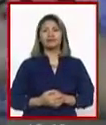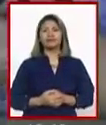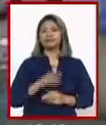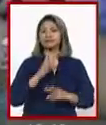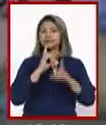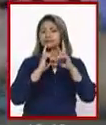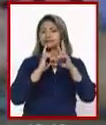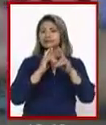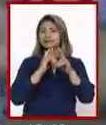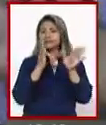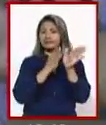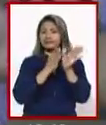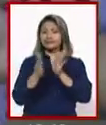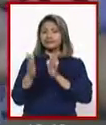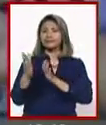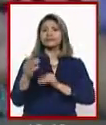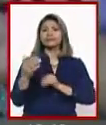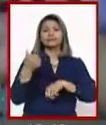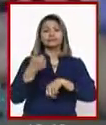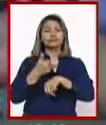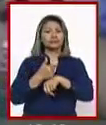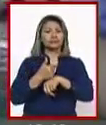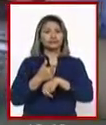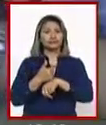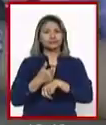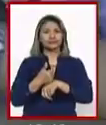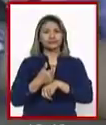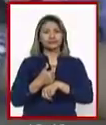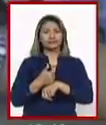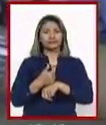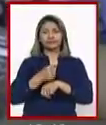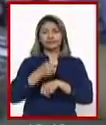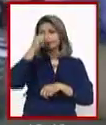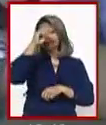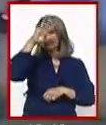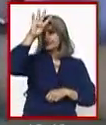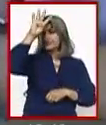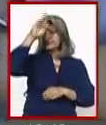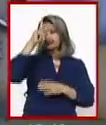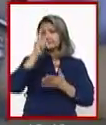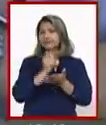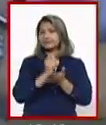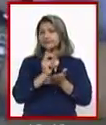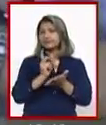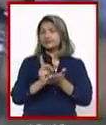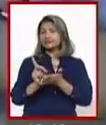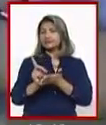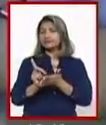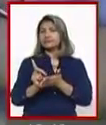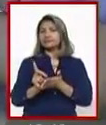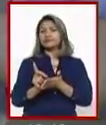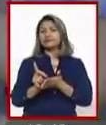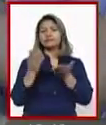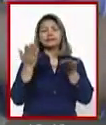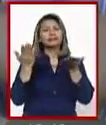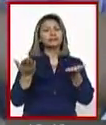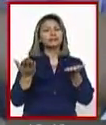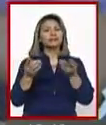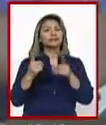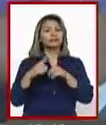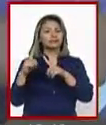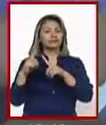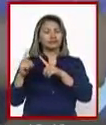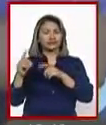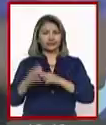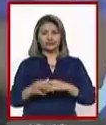responder a través de protocolo es que iba a estar en la ciudad de Trinidad porque hay, por supuesto, hay